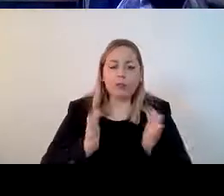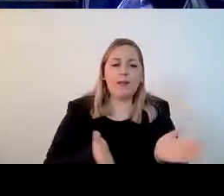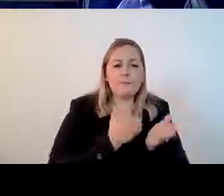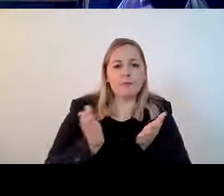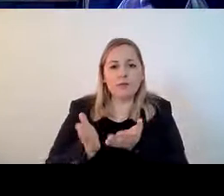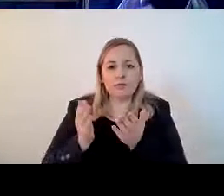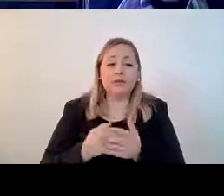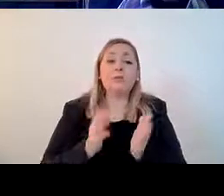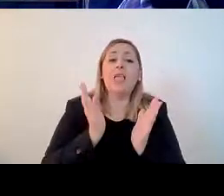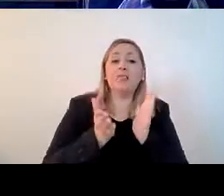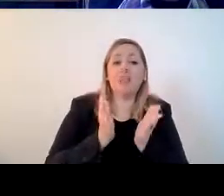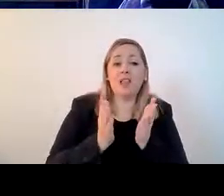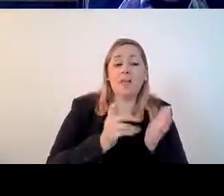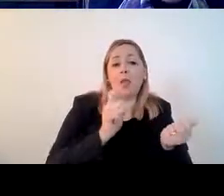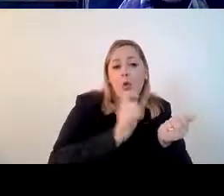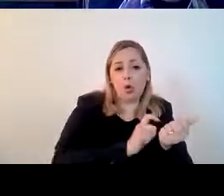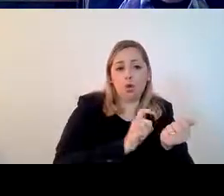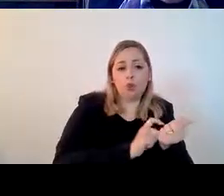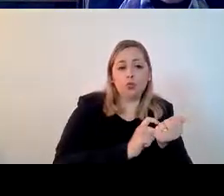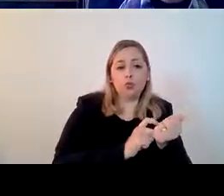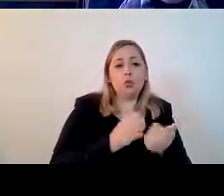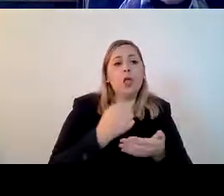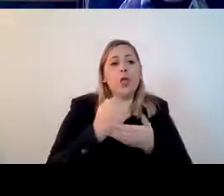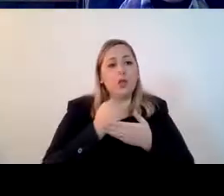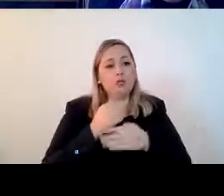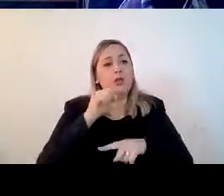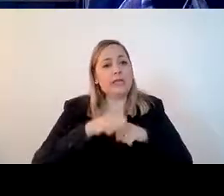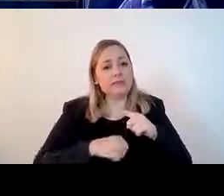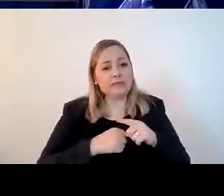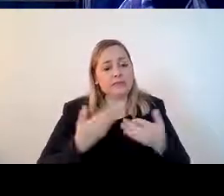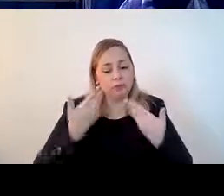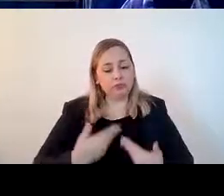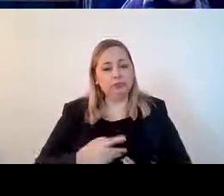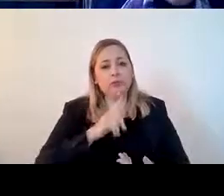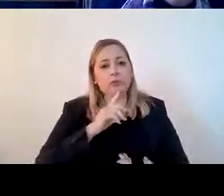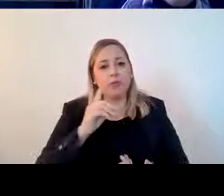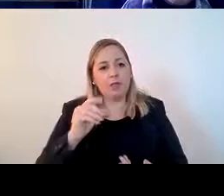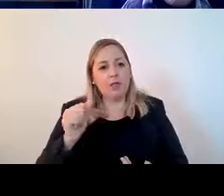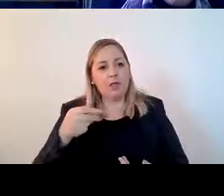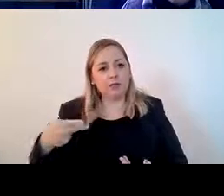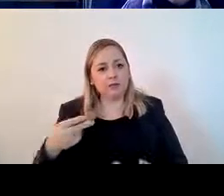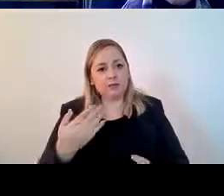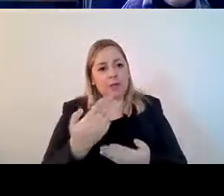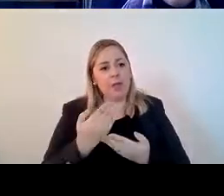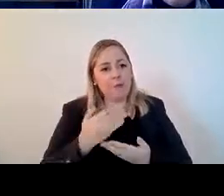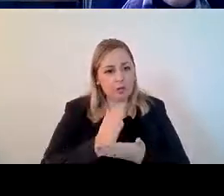Las terapias conductuales ayudan a aceptar la presencia del TDAH, robustecen, apoyan las estrategias de manejo